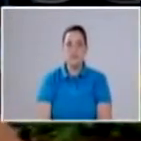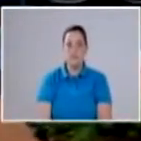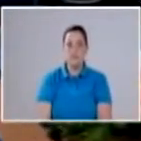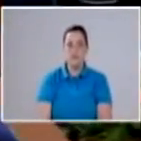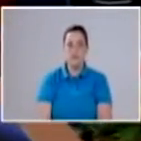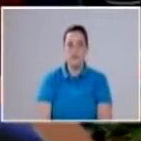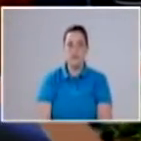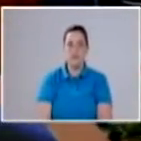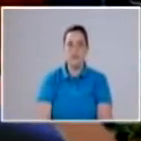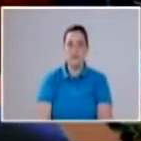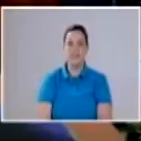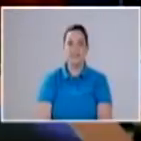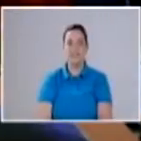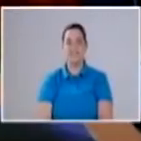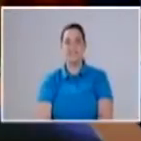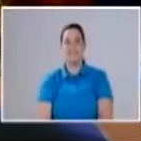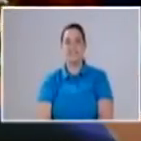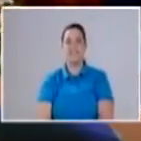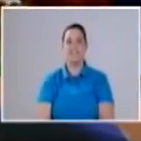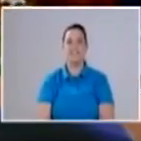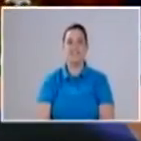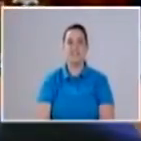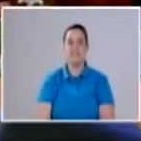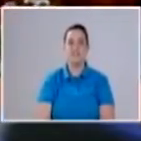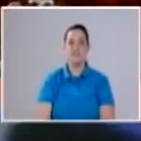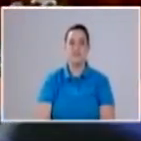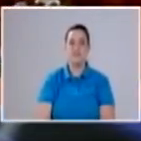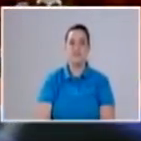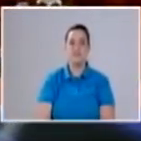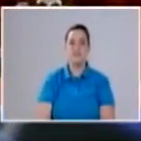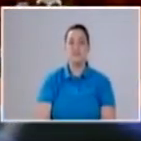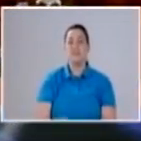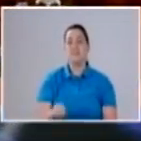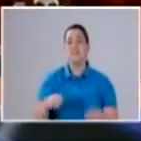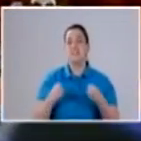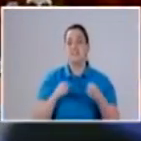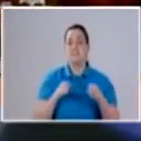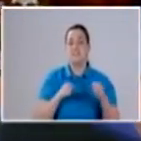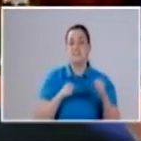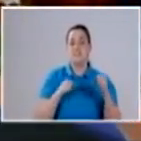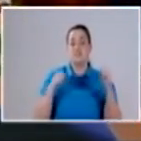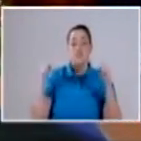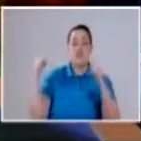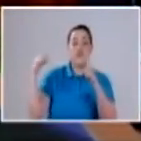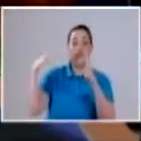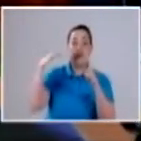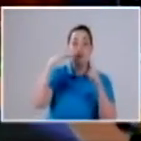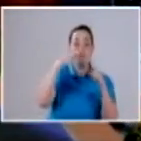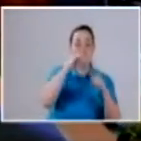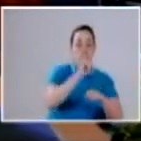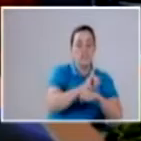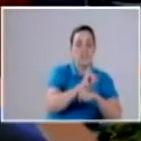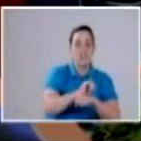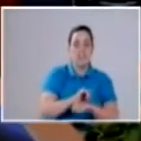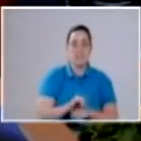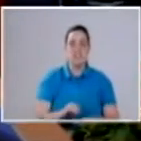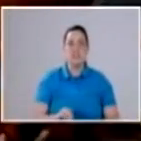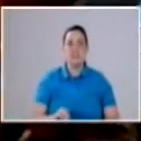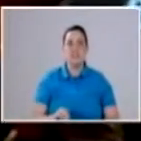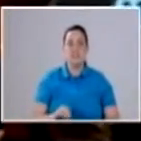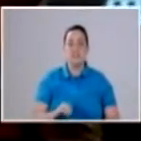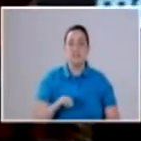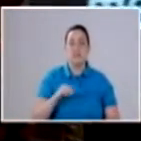hace, por no decir nombres, ¿verdad? Se popularizó y entonces en las iglesias, hermano, uno lo invitan y uno